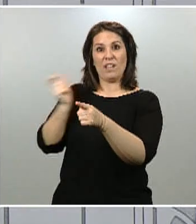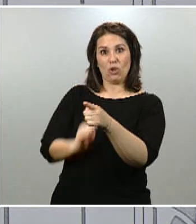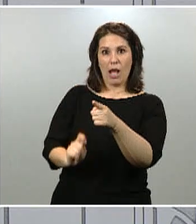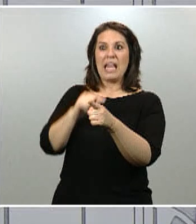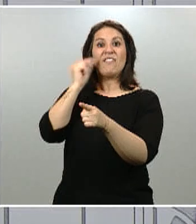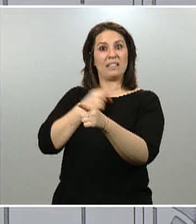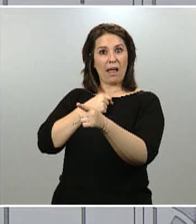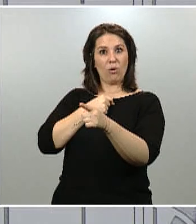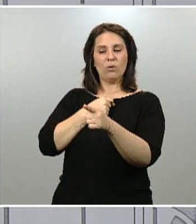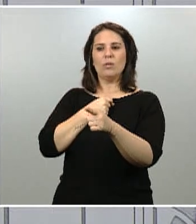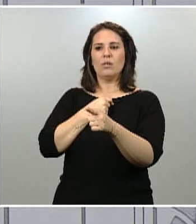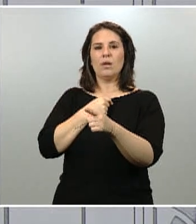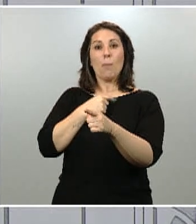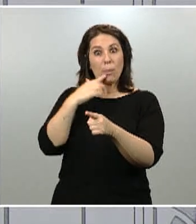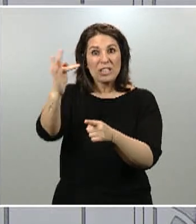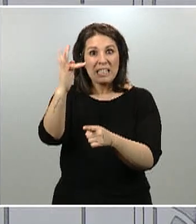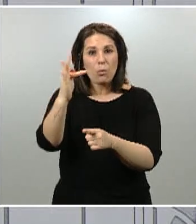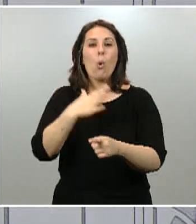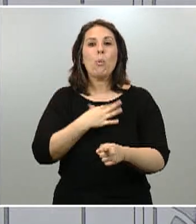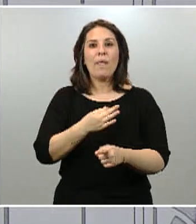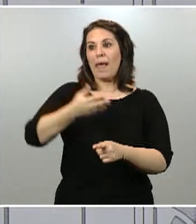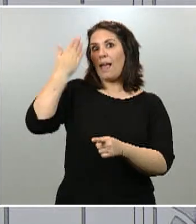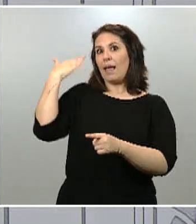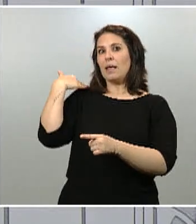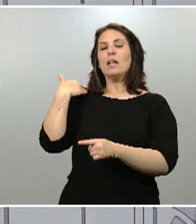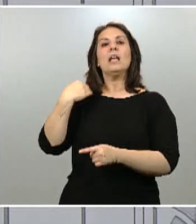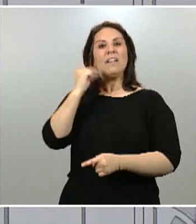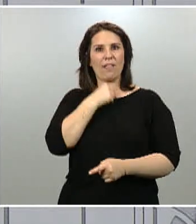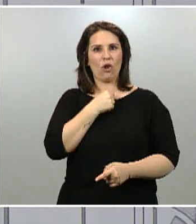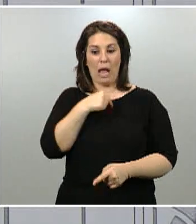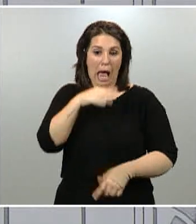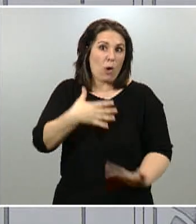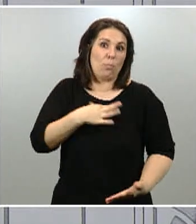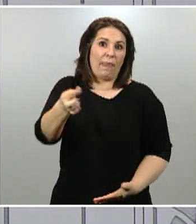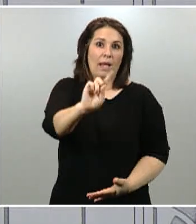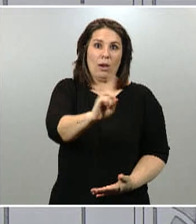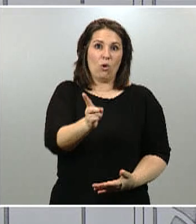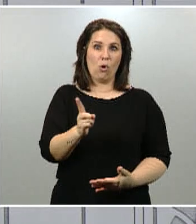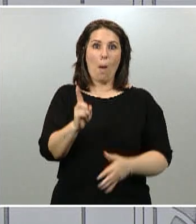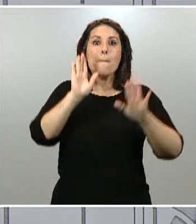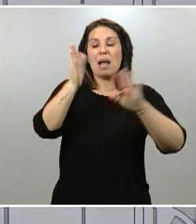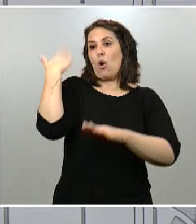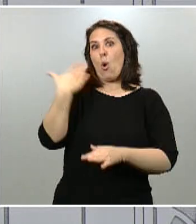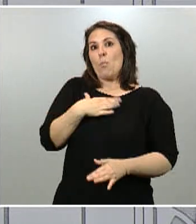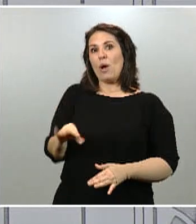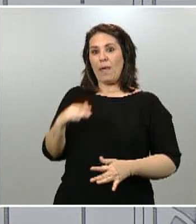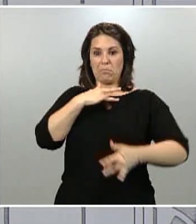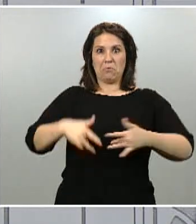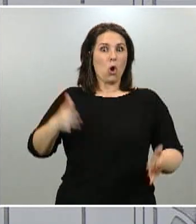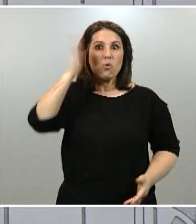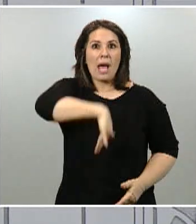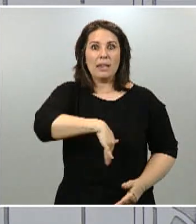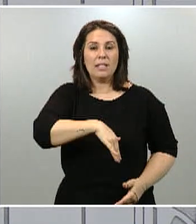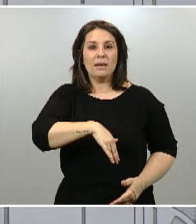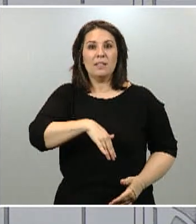estar infectado, haya estado enfermo o no, infección no implica enfermedad, que se detecta porque sabemos que ha desarrollado